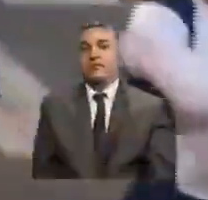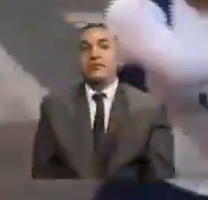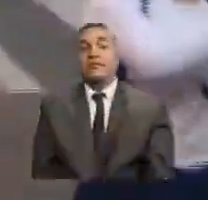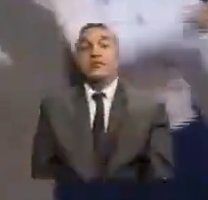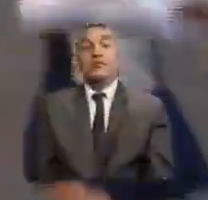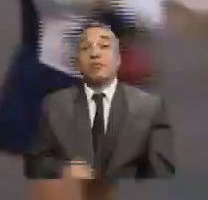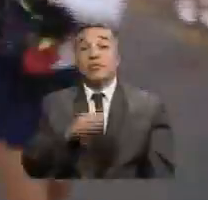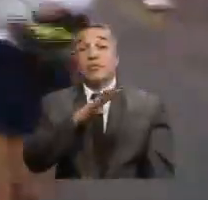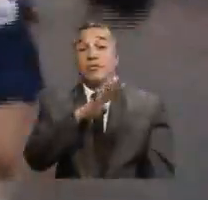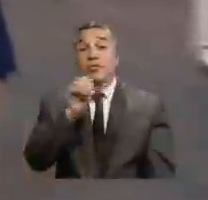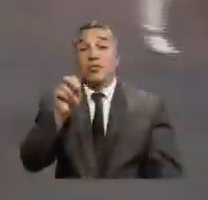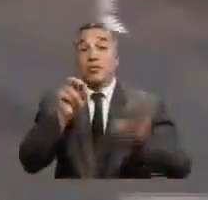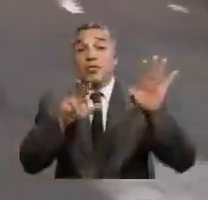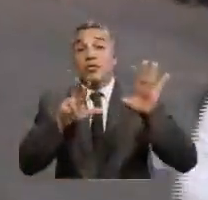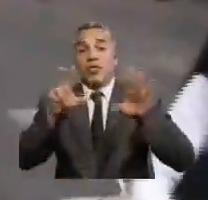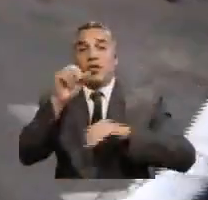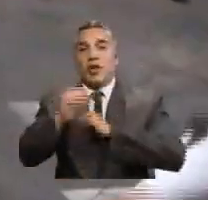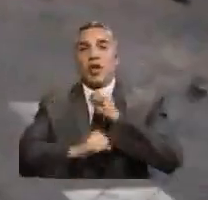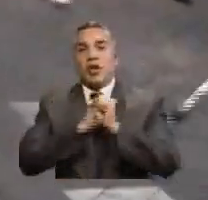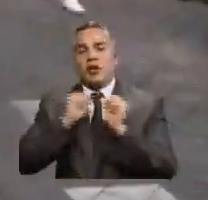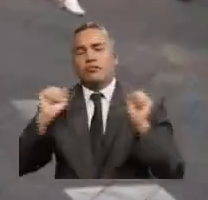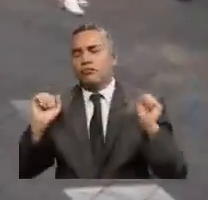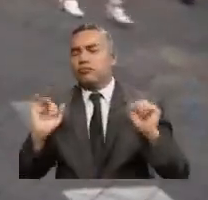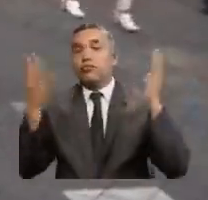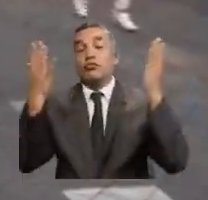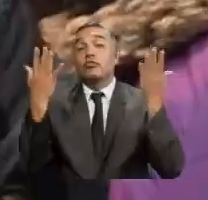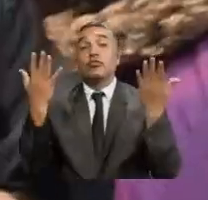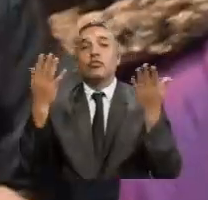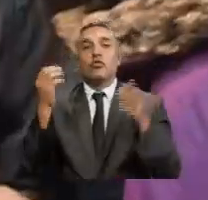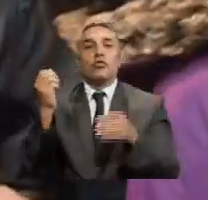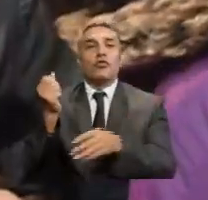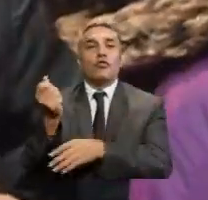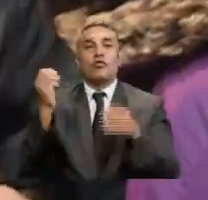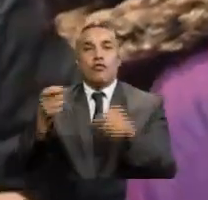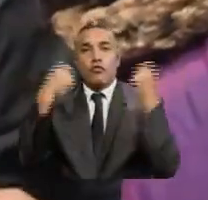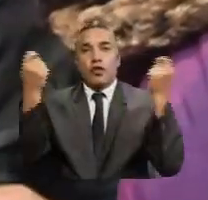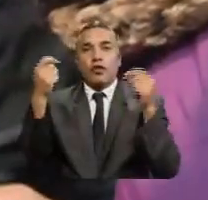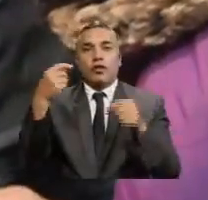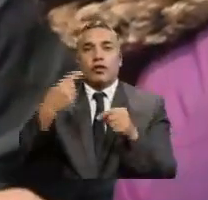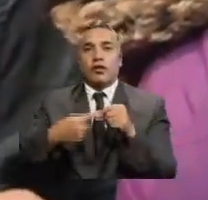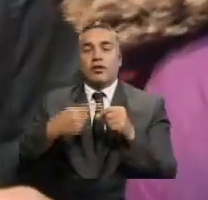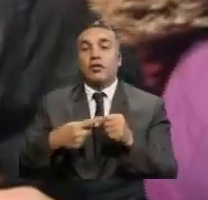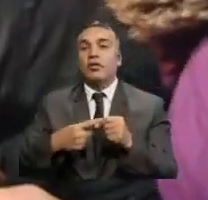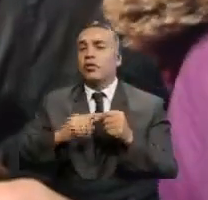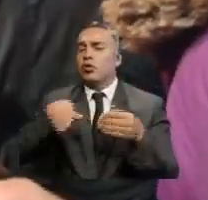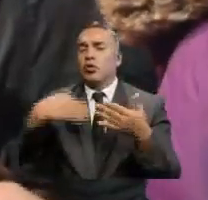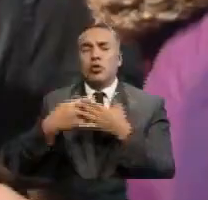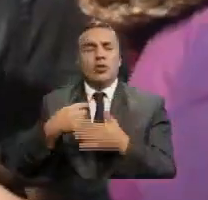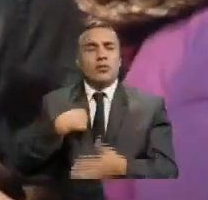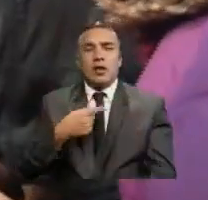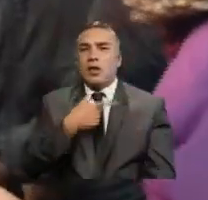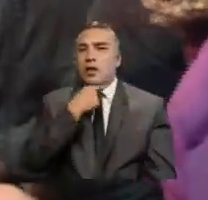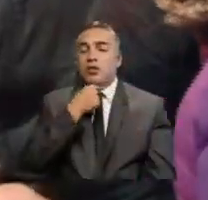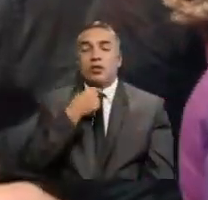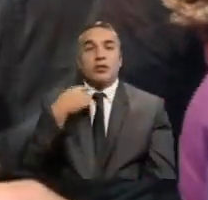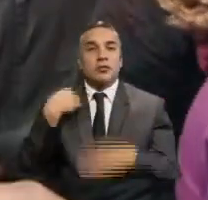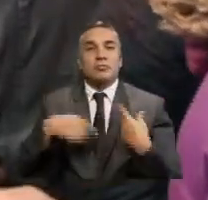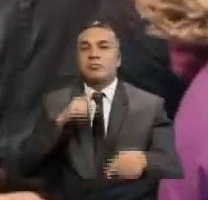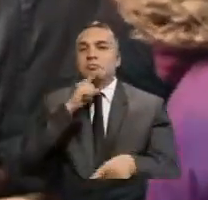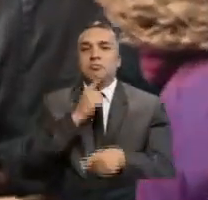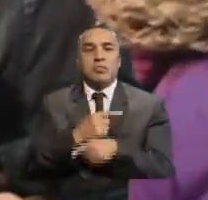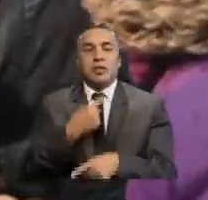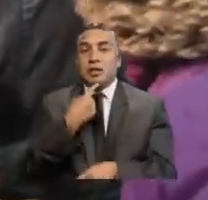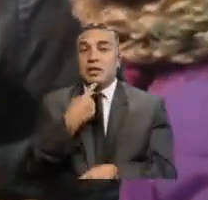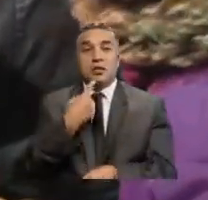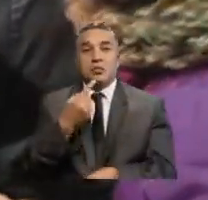de los 488 años de festejos por la Fundación de Quito. Todo me ha gustado, todo, todo, todo. No tengo ni por dónde ni por